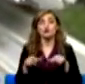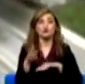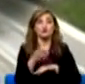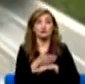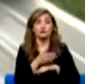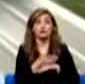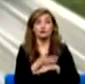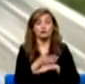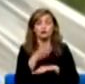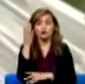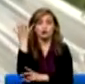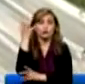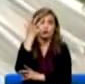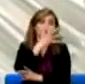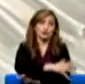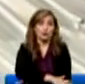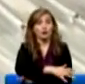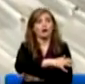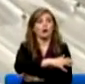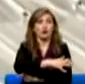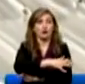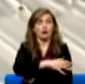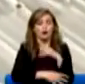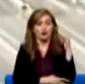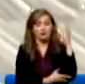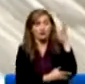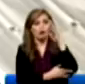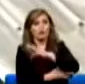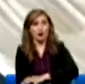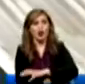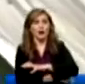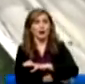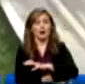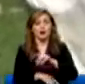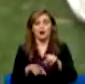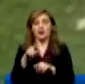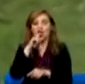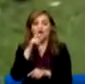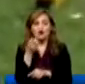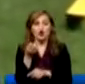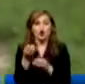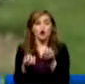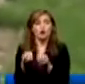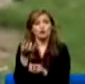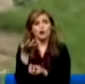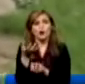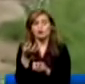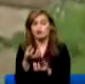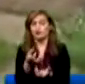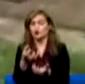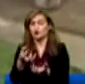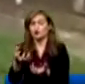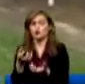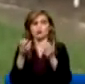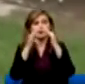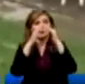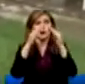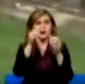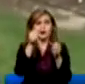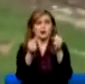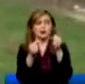hay árboles caídos en todo el sector. Todavía hay presencia de granizo y también varias casas y